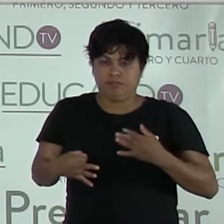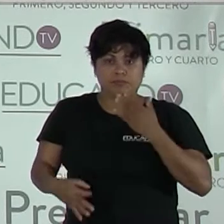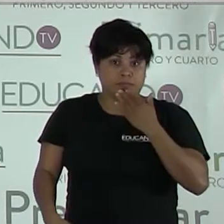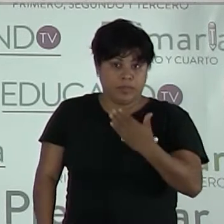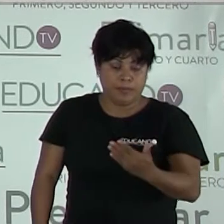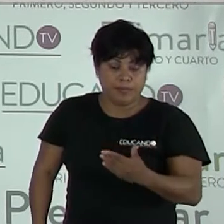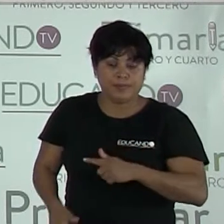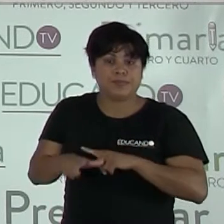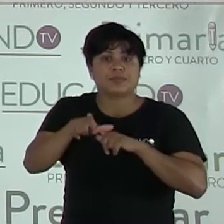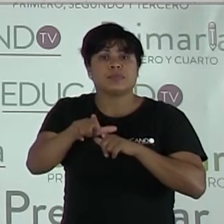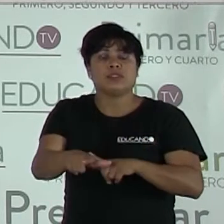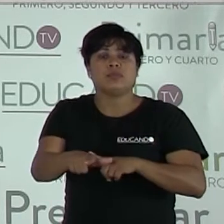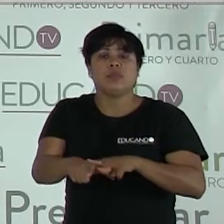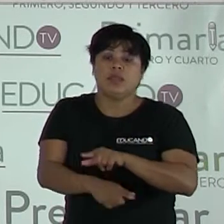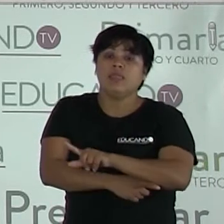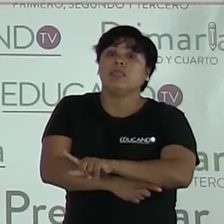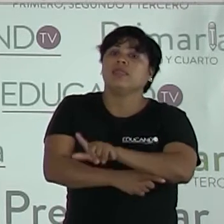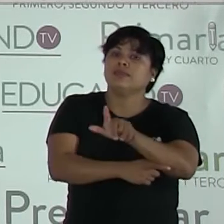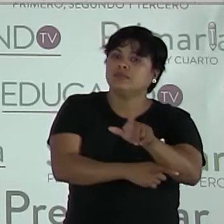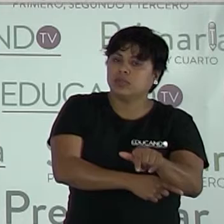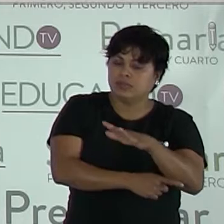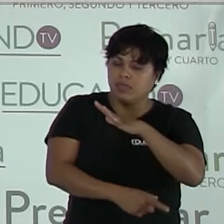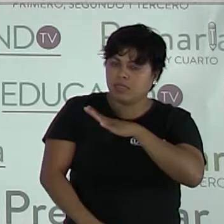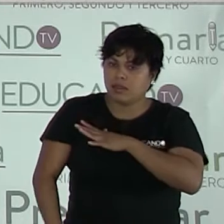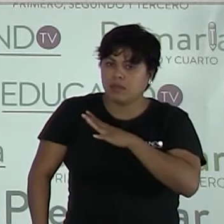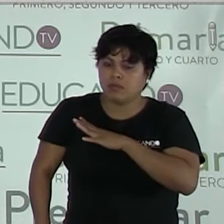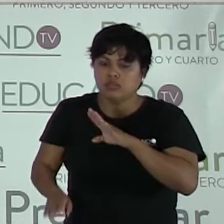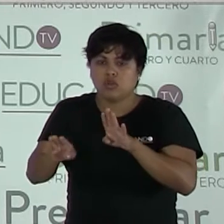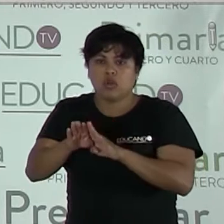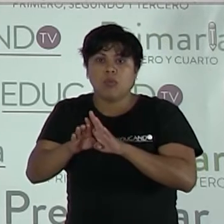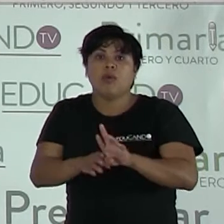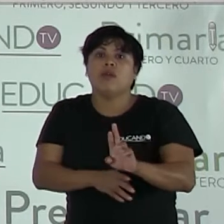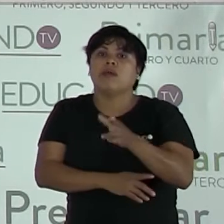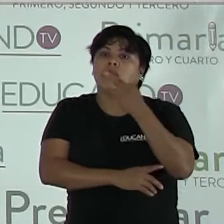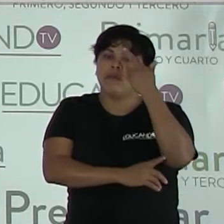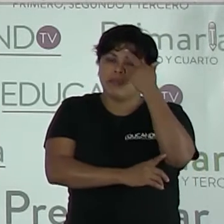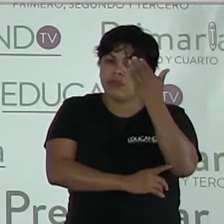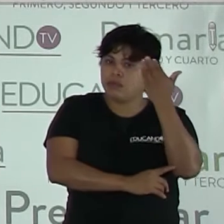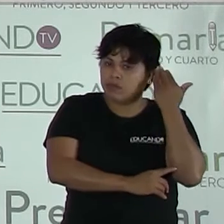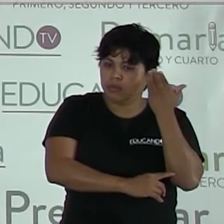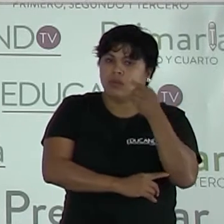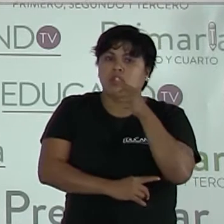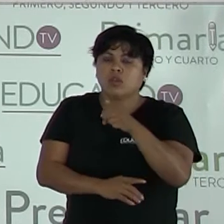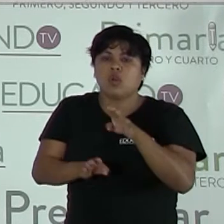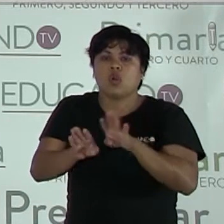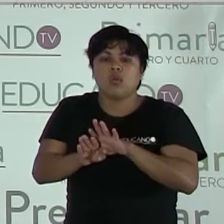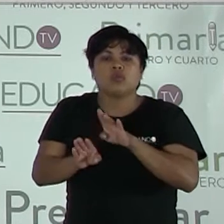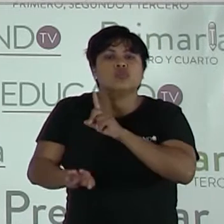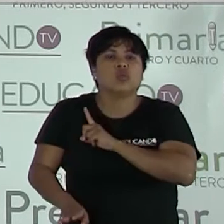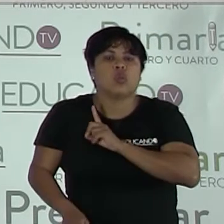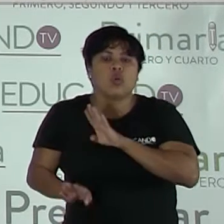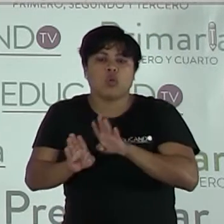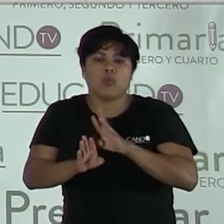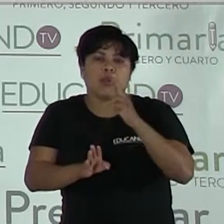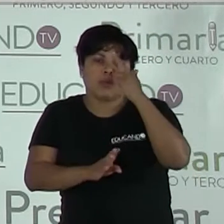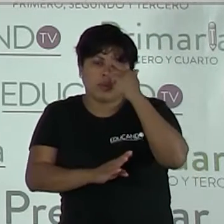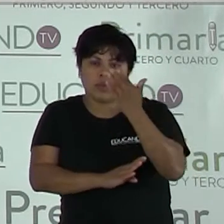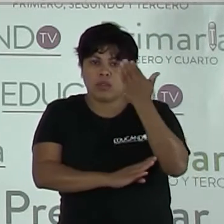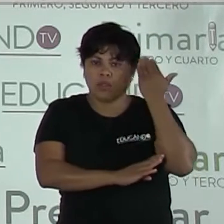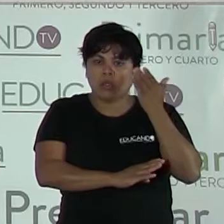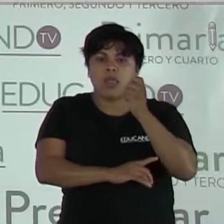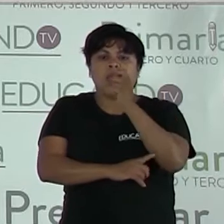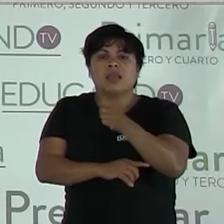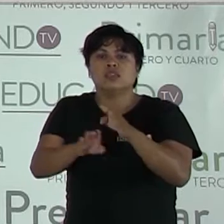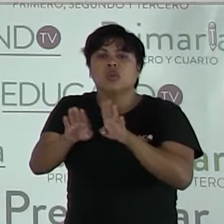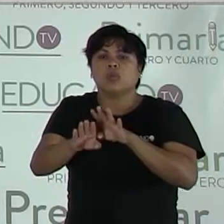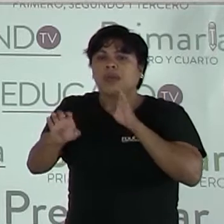bien. Después tenemos aquí como recordatorio, solamente lo puse como recordatorio, las partes de